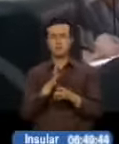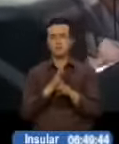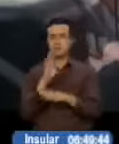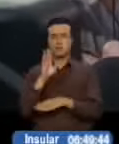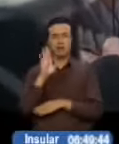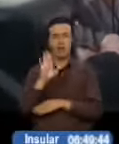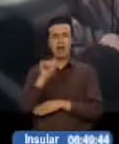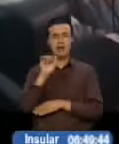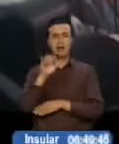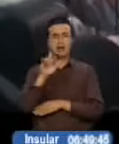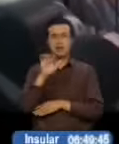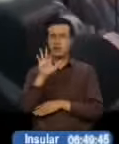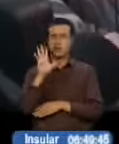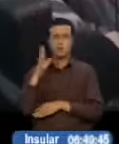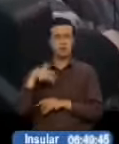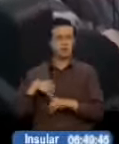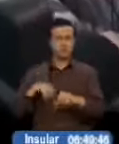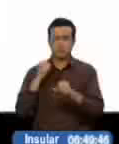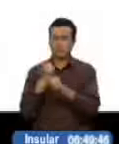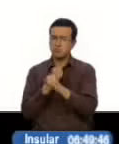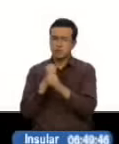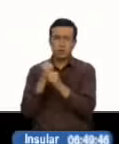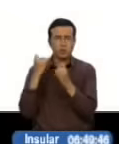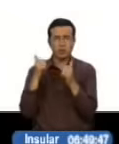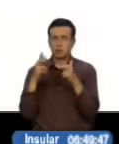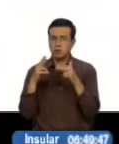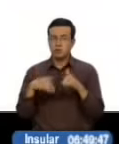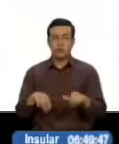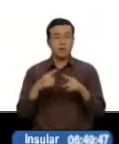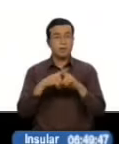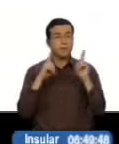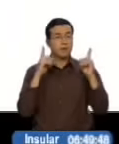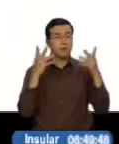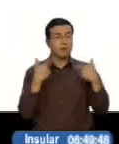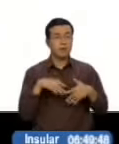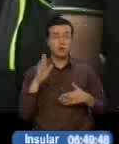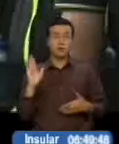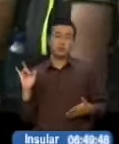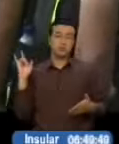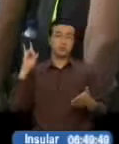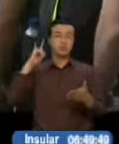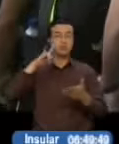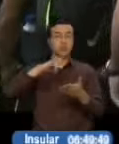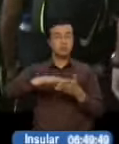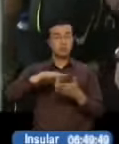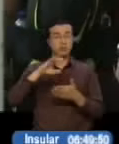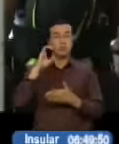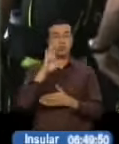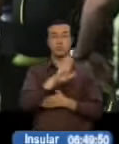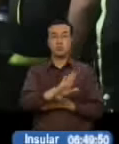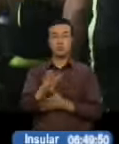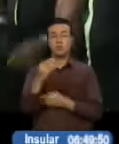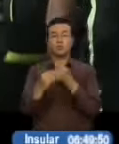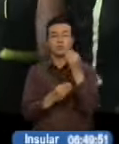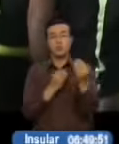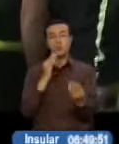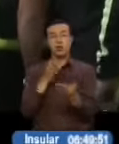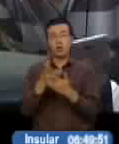y esperamos tener un buen juego. Sin embargo, después de su llegada, la plantilla verdolaga se trasladó al